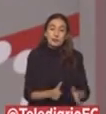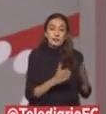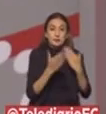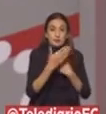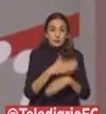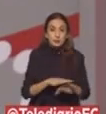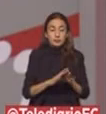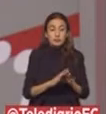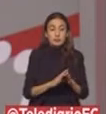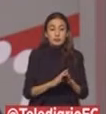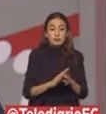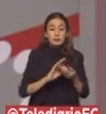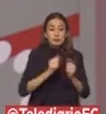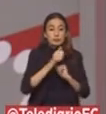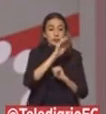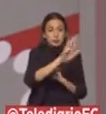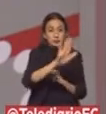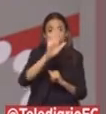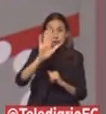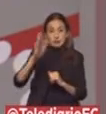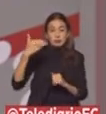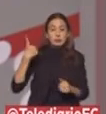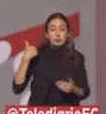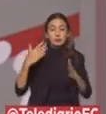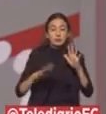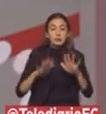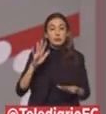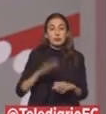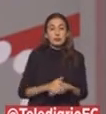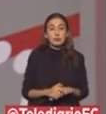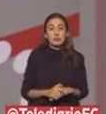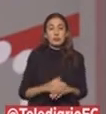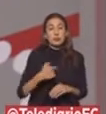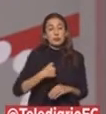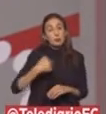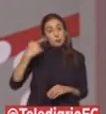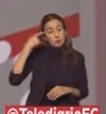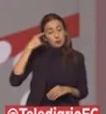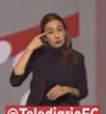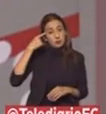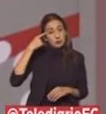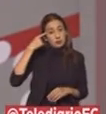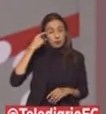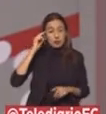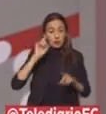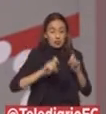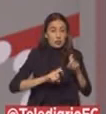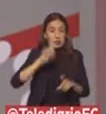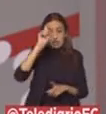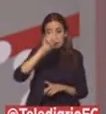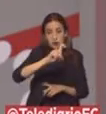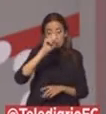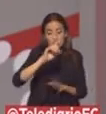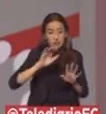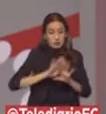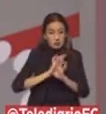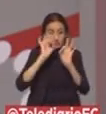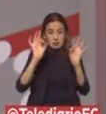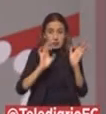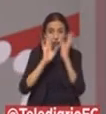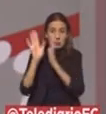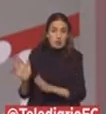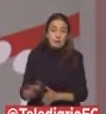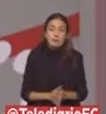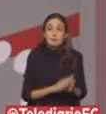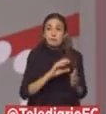es potestad de cada país y esto es inevitable creo yo que hay una necesidad central de